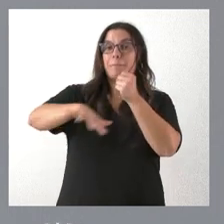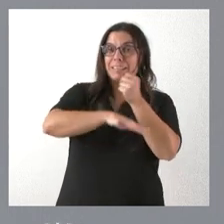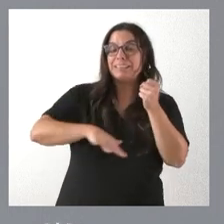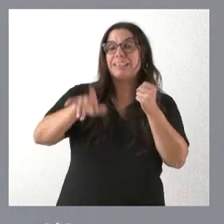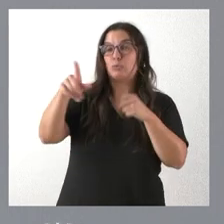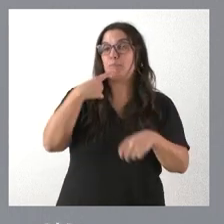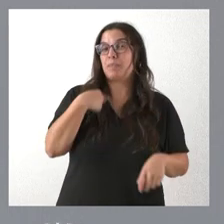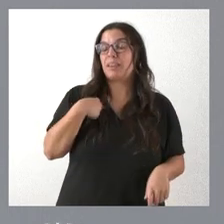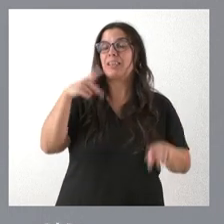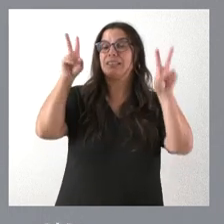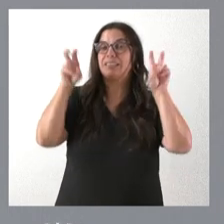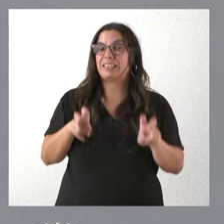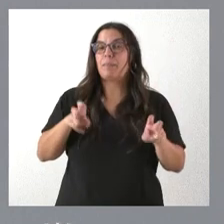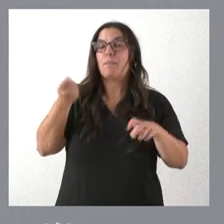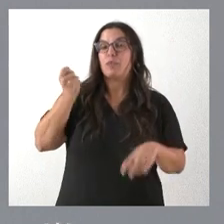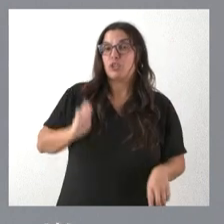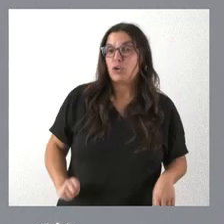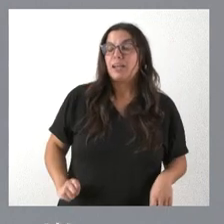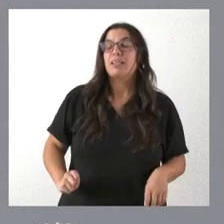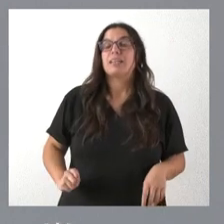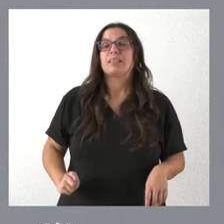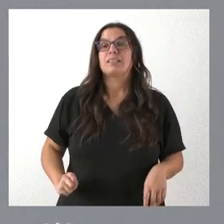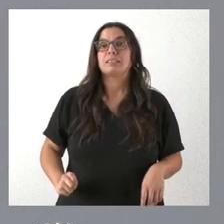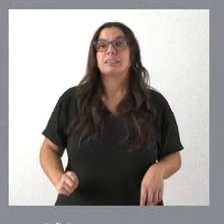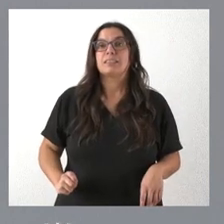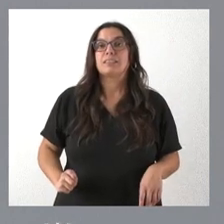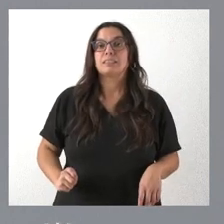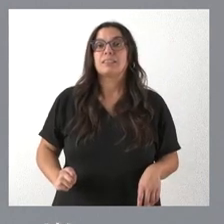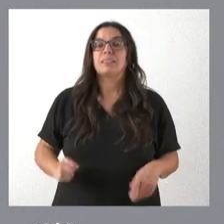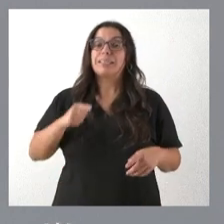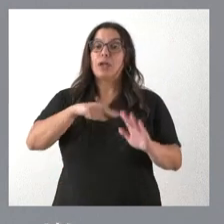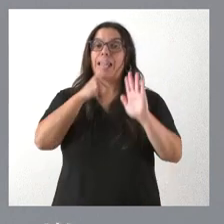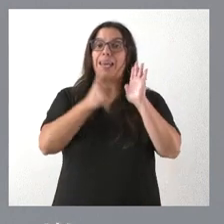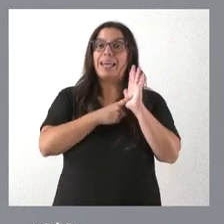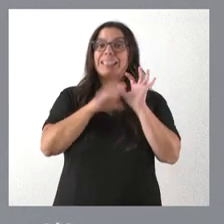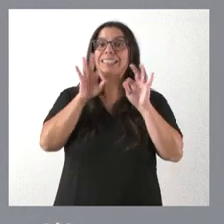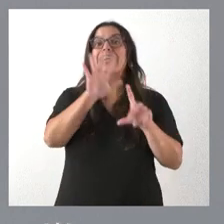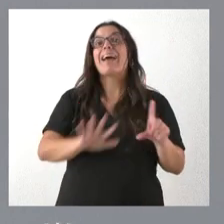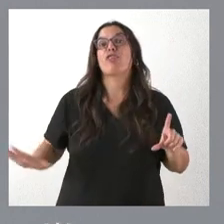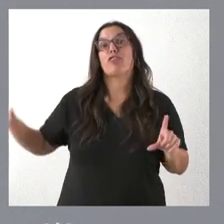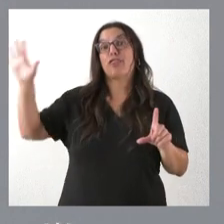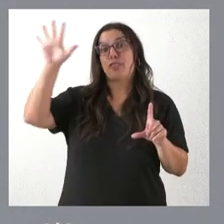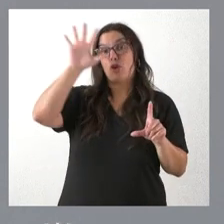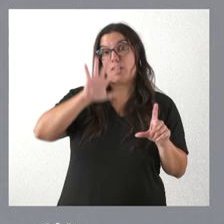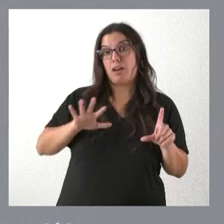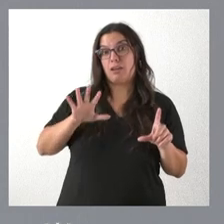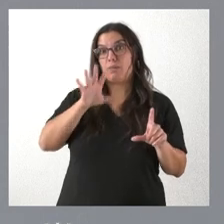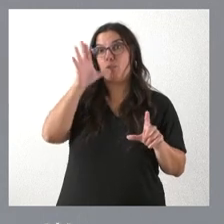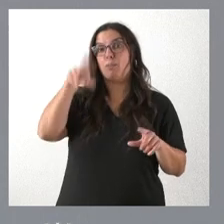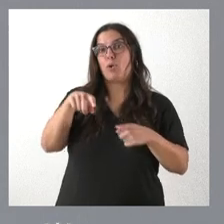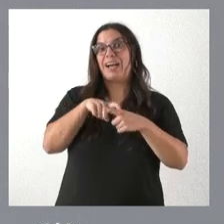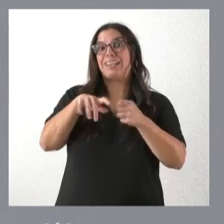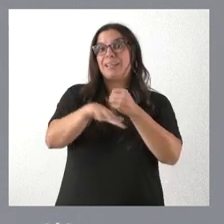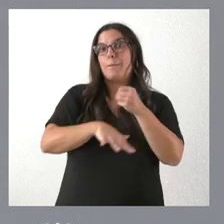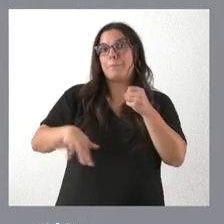usted señalaba en materia de profesionales como usted bien ha señalado es una ley de ámbito nacional al tener un carácter básico y